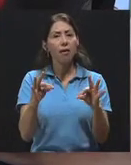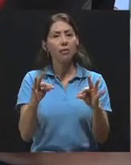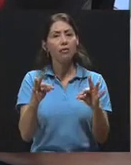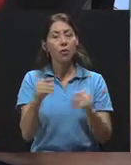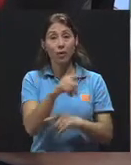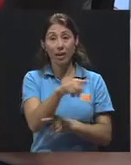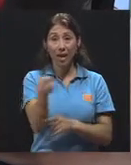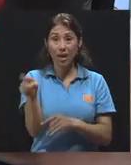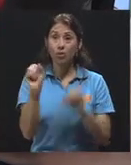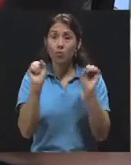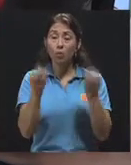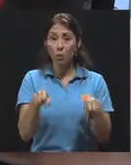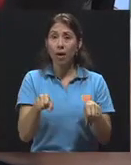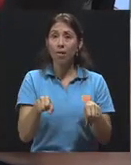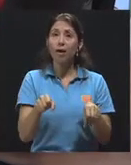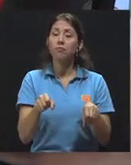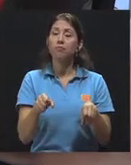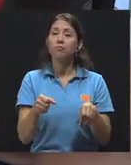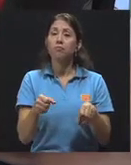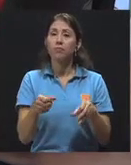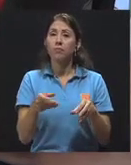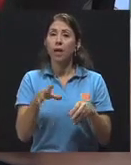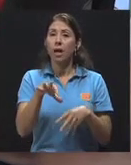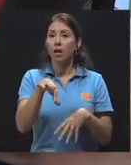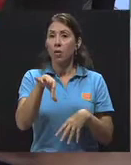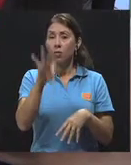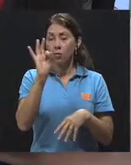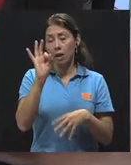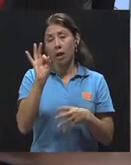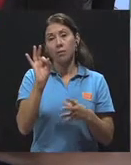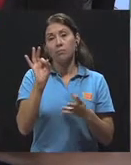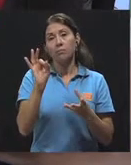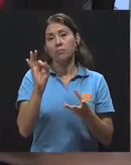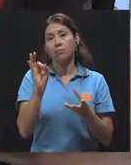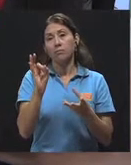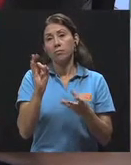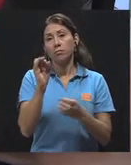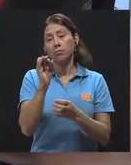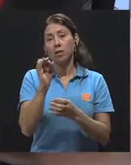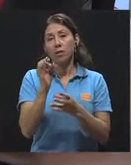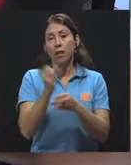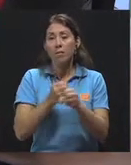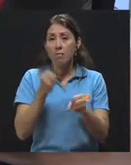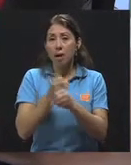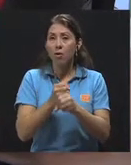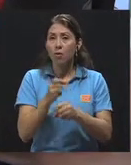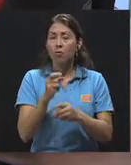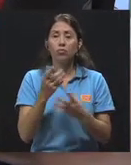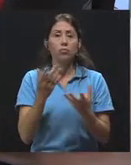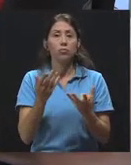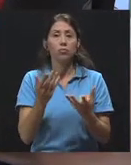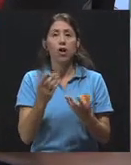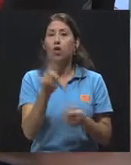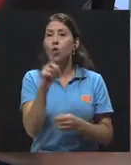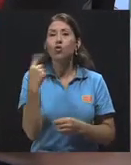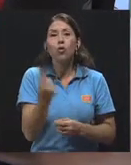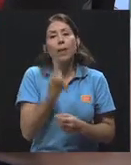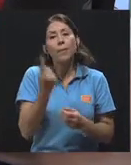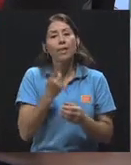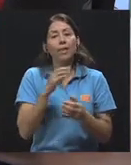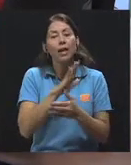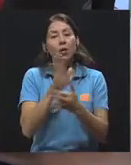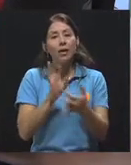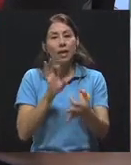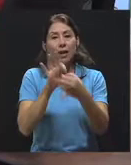tratando de que encuentren salida no solo en lo que tiene que ver con la naciente y cada vez